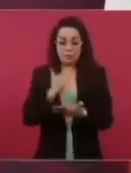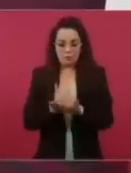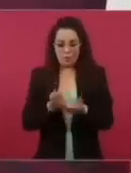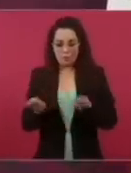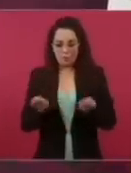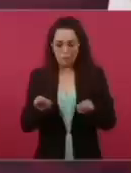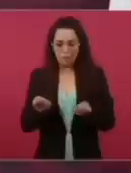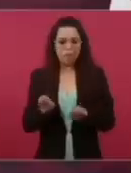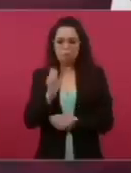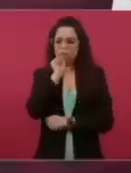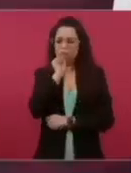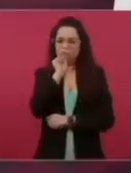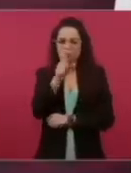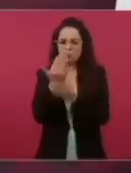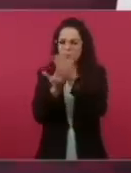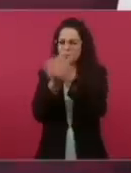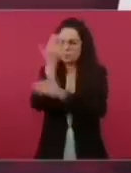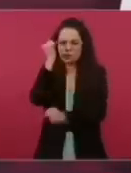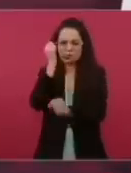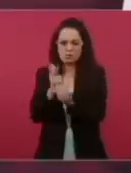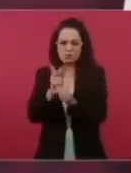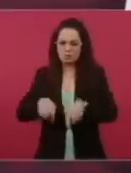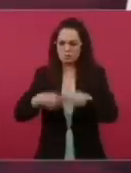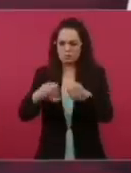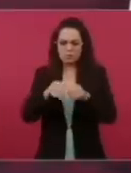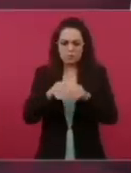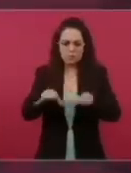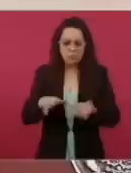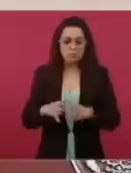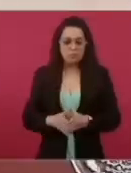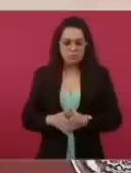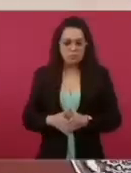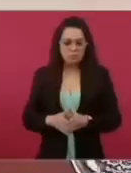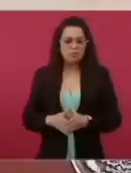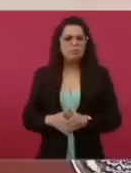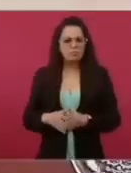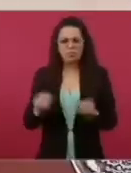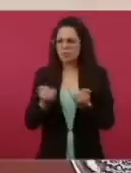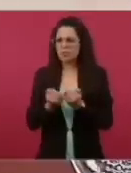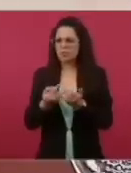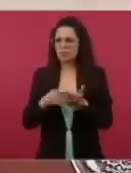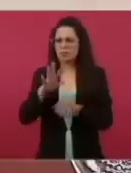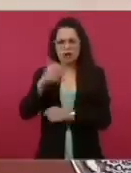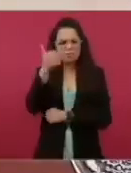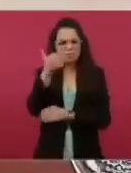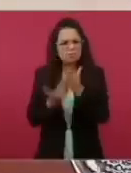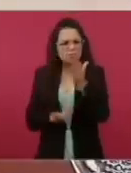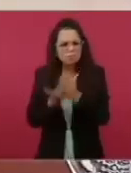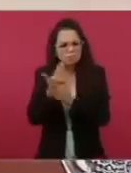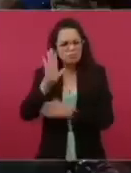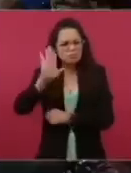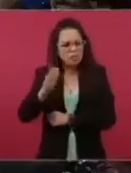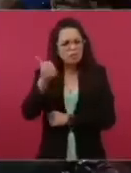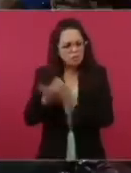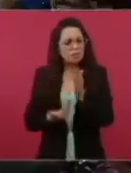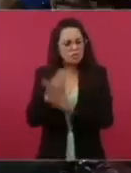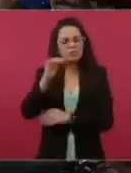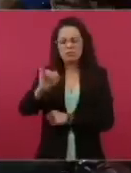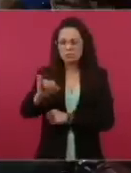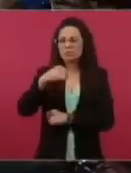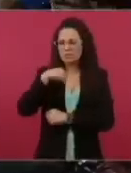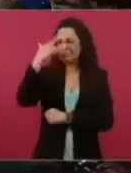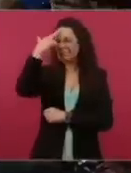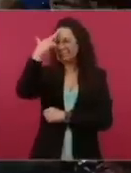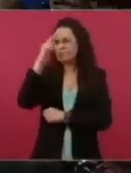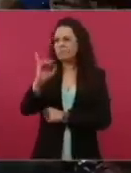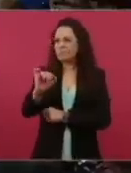igual informábamos temprano, a esta hora. Creo que hasta más temprano. Era a las 6, sí. Porque era al